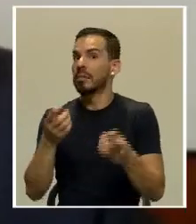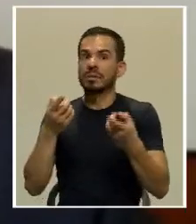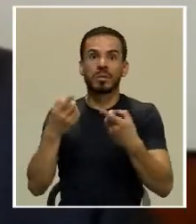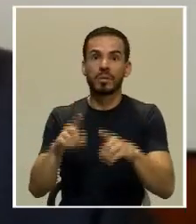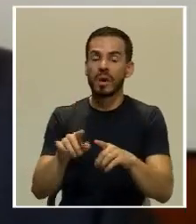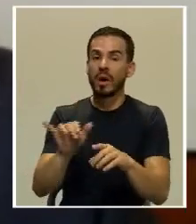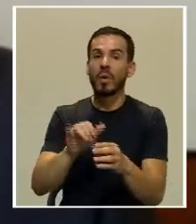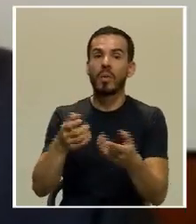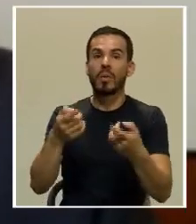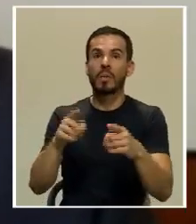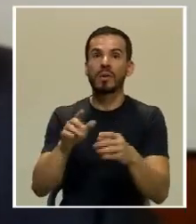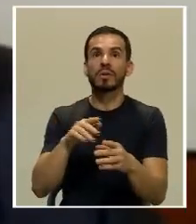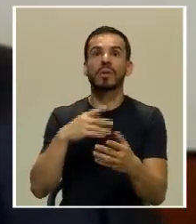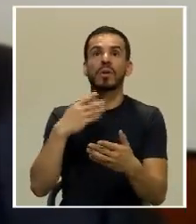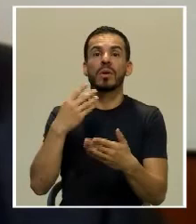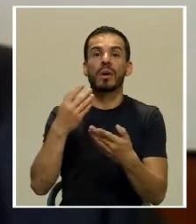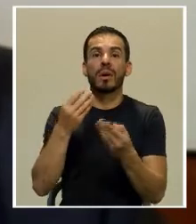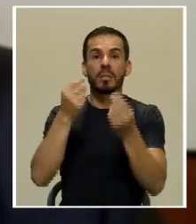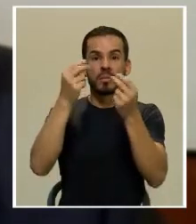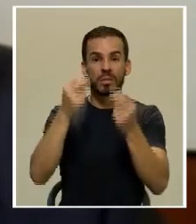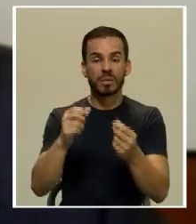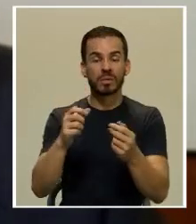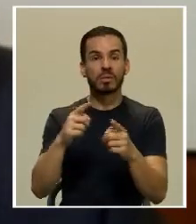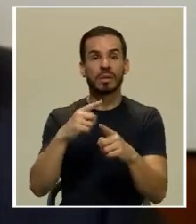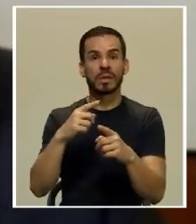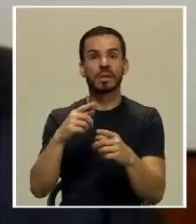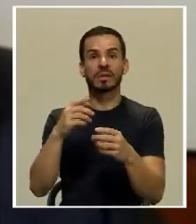ocurrió con el proyecto de presupuesto extraordinario